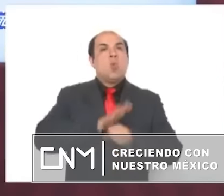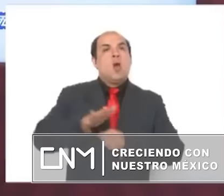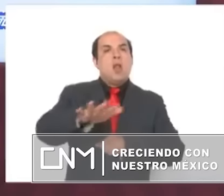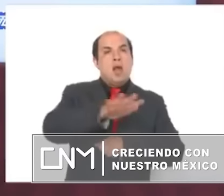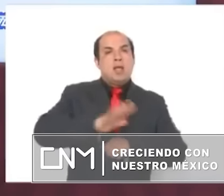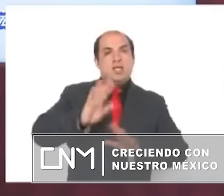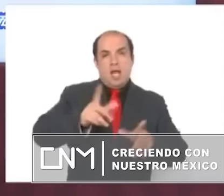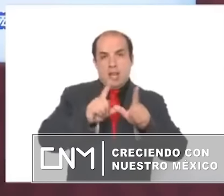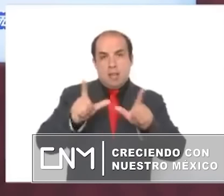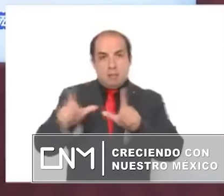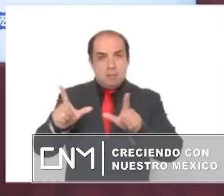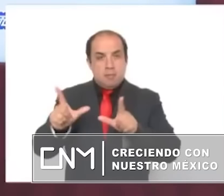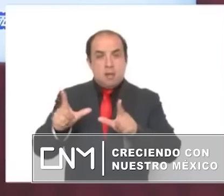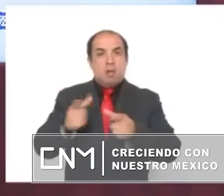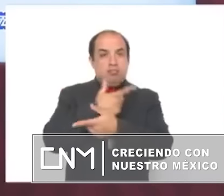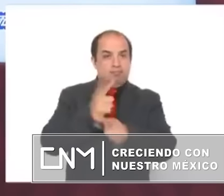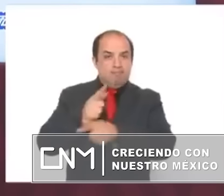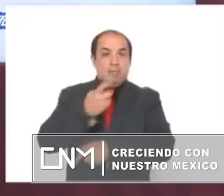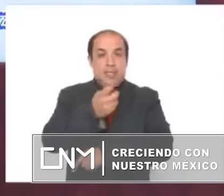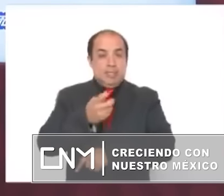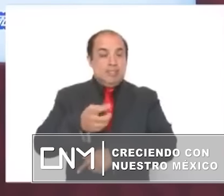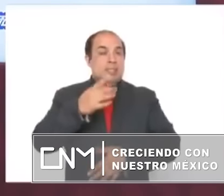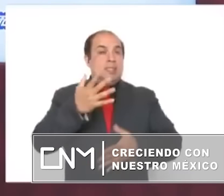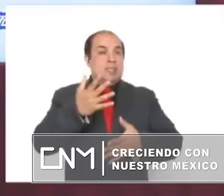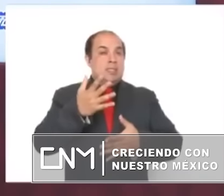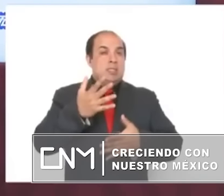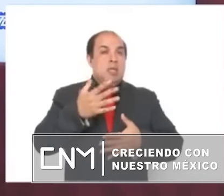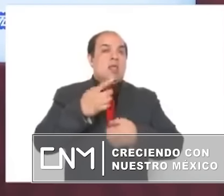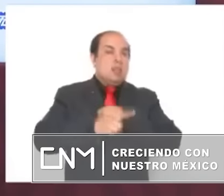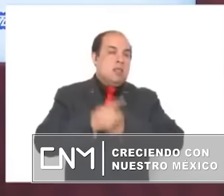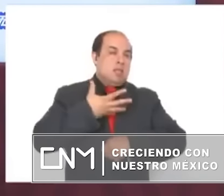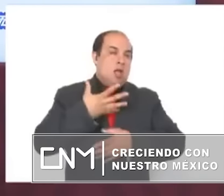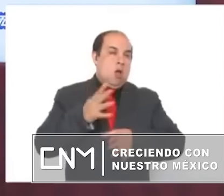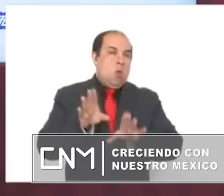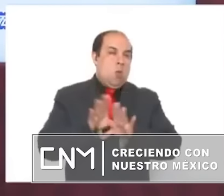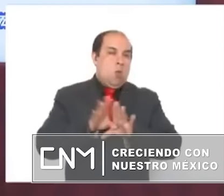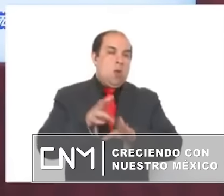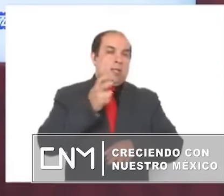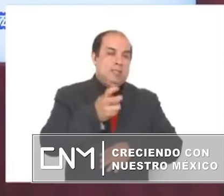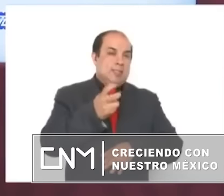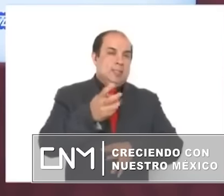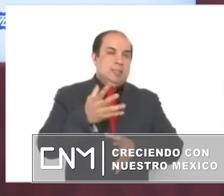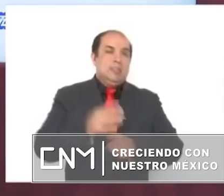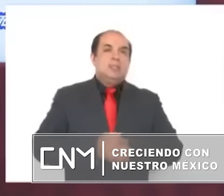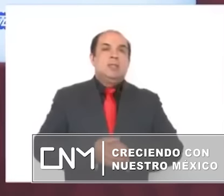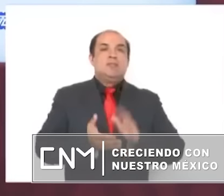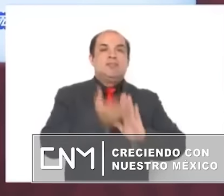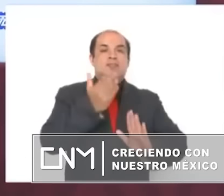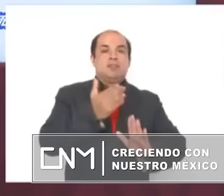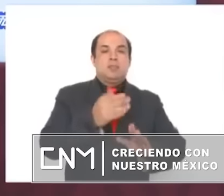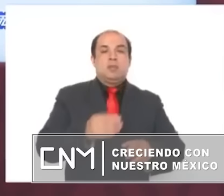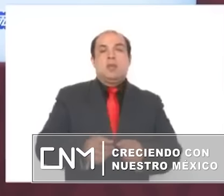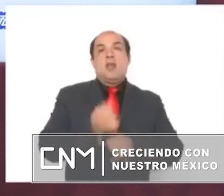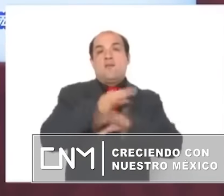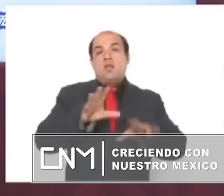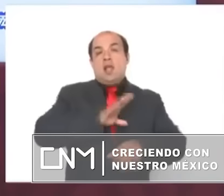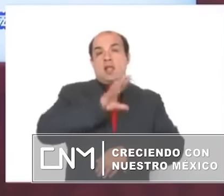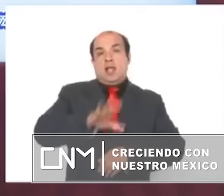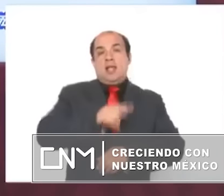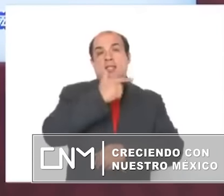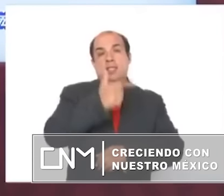se van liberando en cuanto a las afectaciones que genera nuestra construcción. Por un lado, pues los datos generales, 7.3 kilómetros